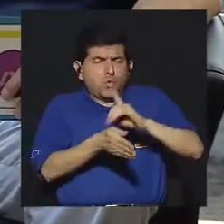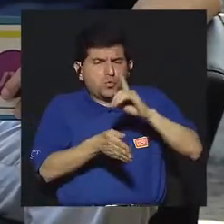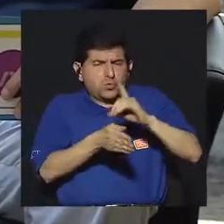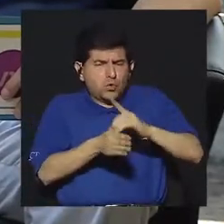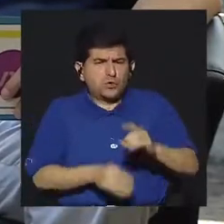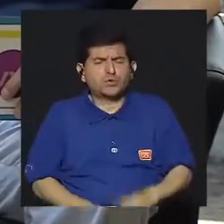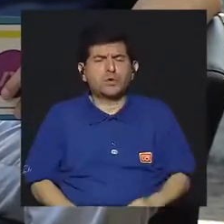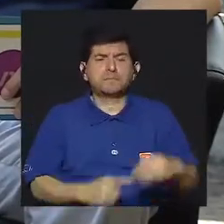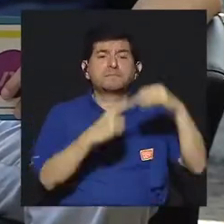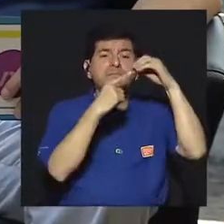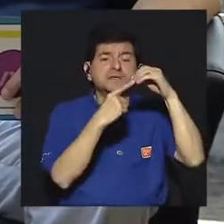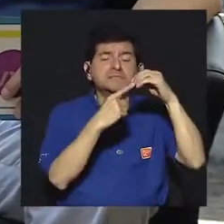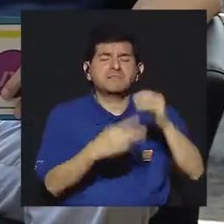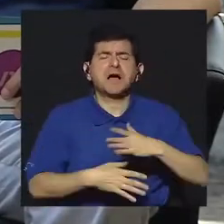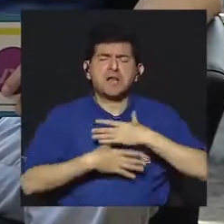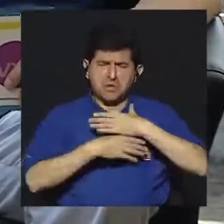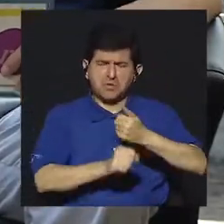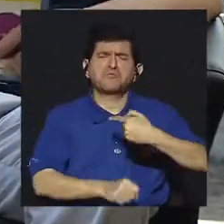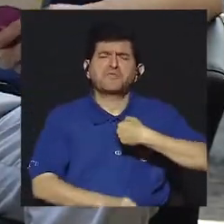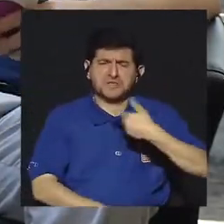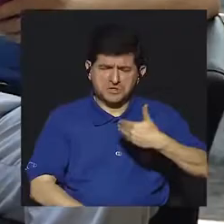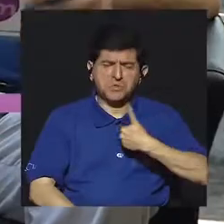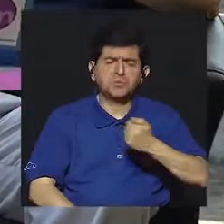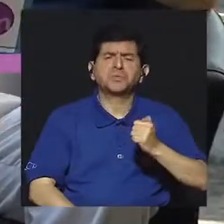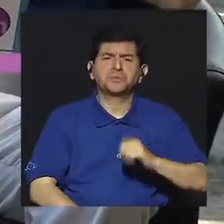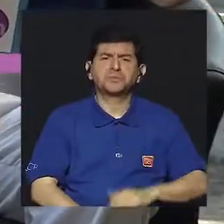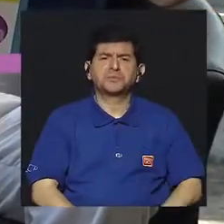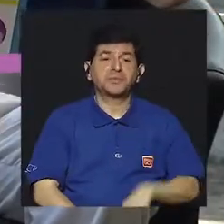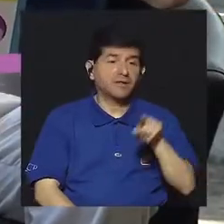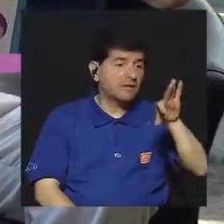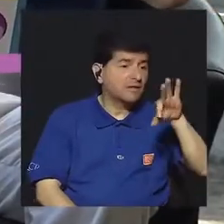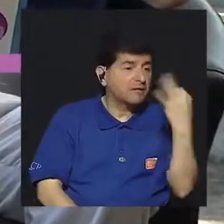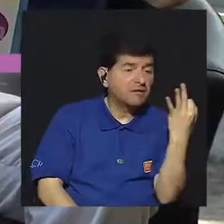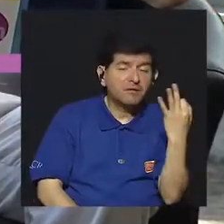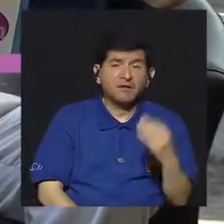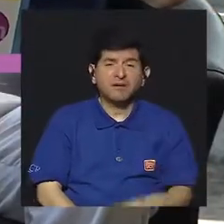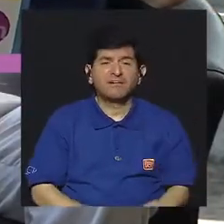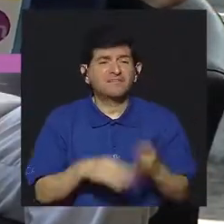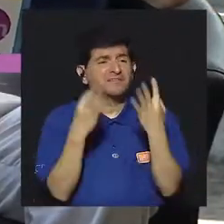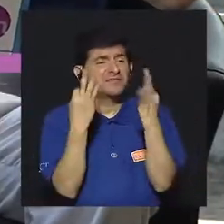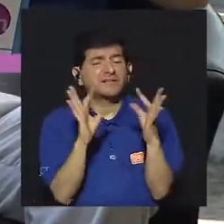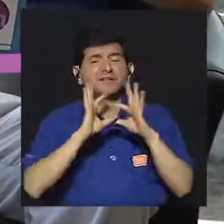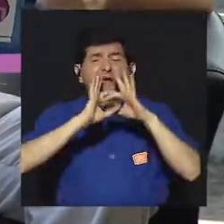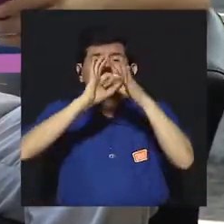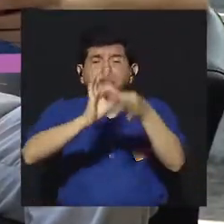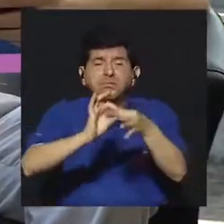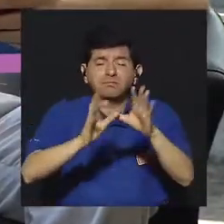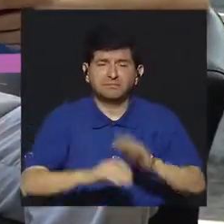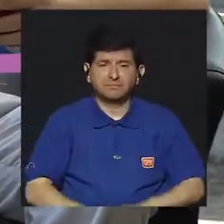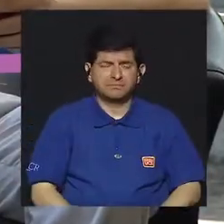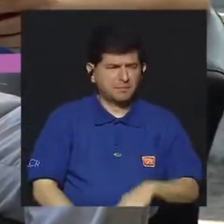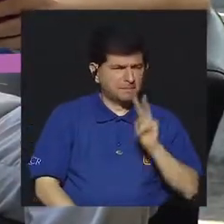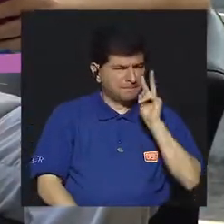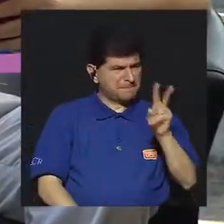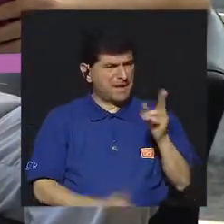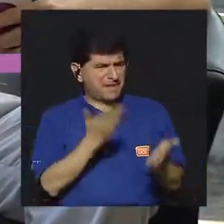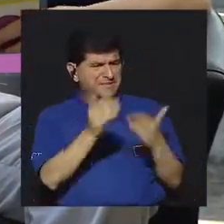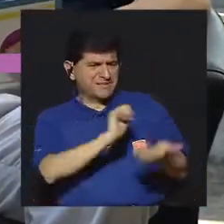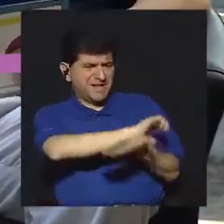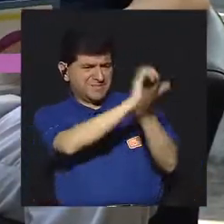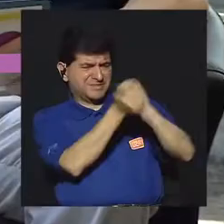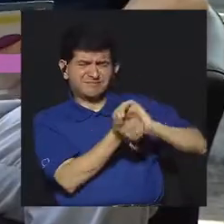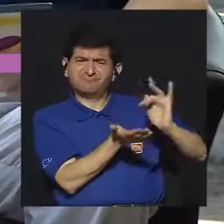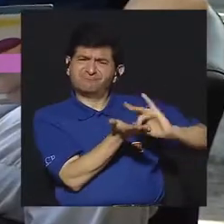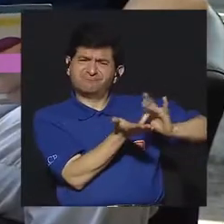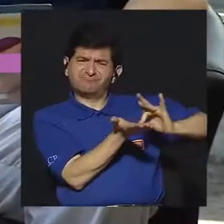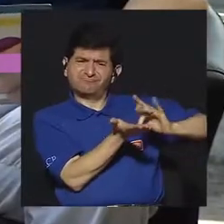de cabecera, ¿verdad?, un médico de confianza de uno, y de esta manera pues ir en conjunto, ¿verdad?, pues ir viendo si entonces hay que